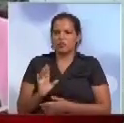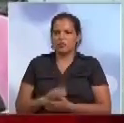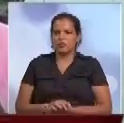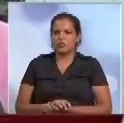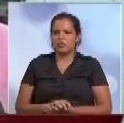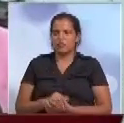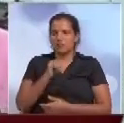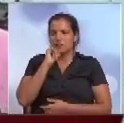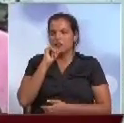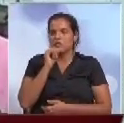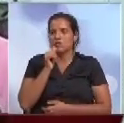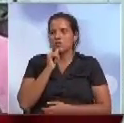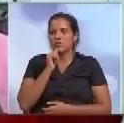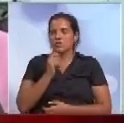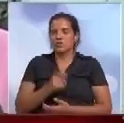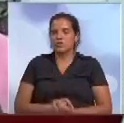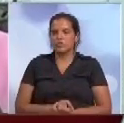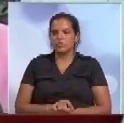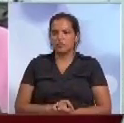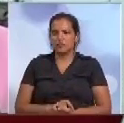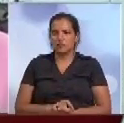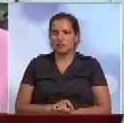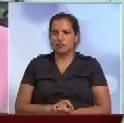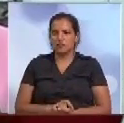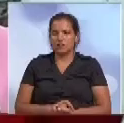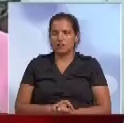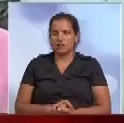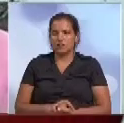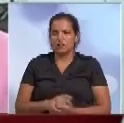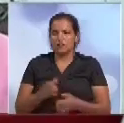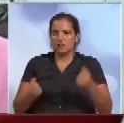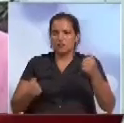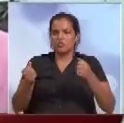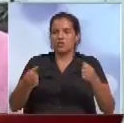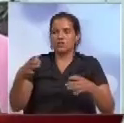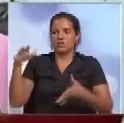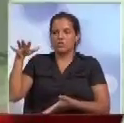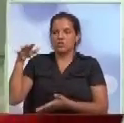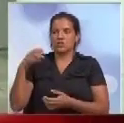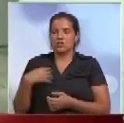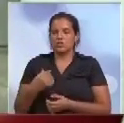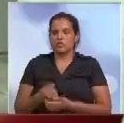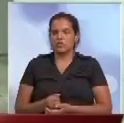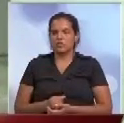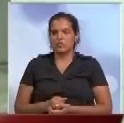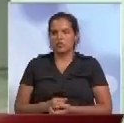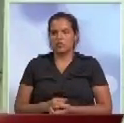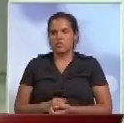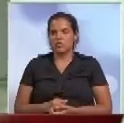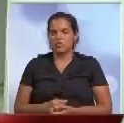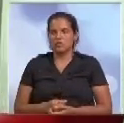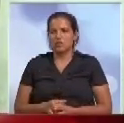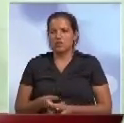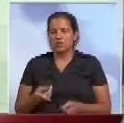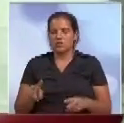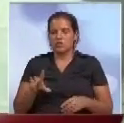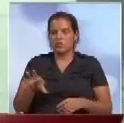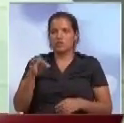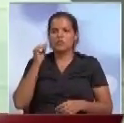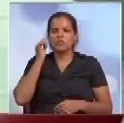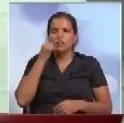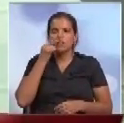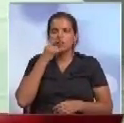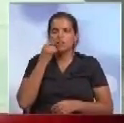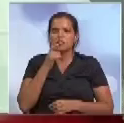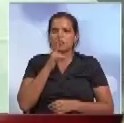sufriendo con el agua. ¿Qué tanquero trae el agua? ¿Qué tanquero? ¿De dónde? De tanquero de gobierno. De esta forma encontramos a Oliver